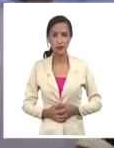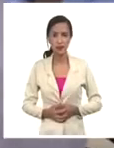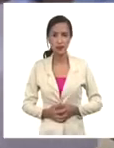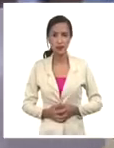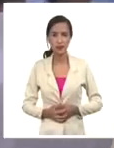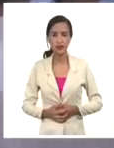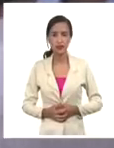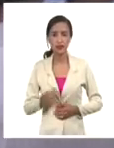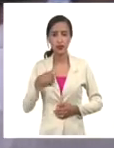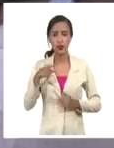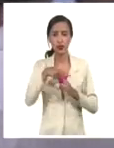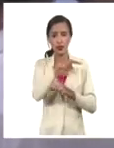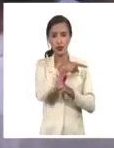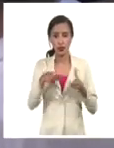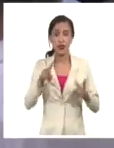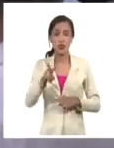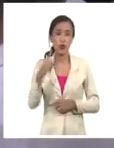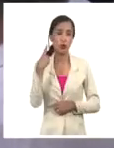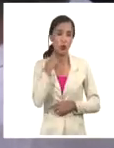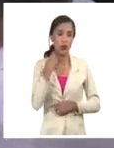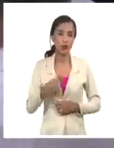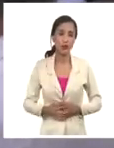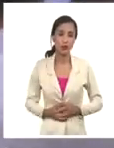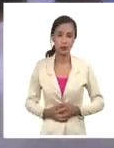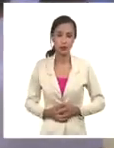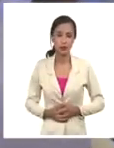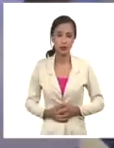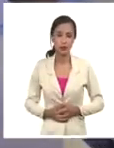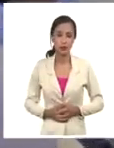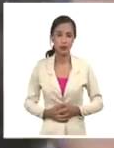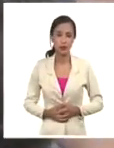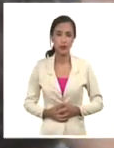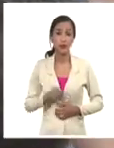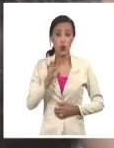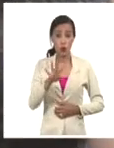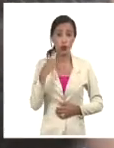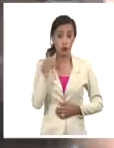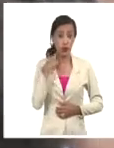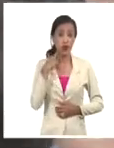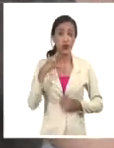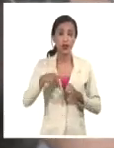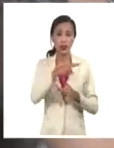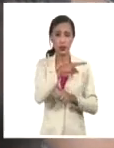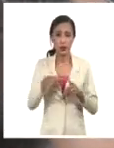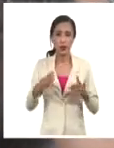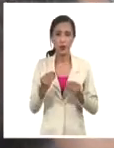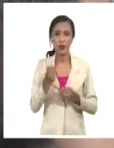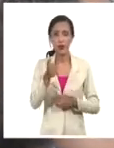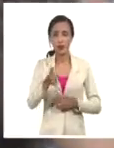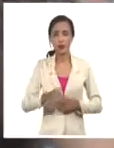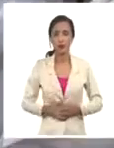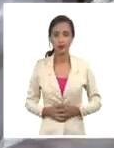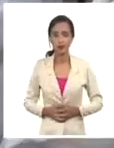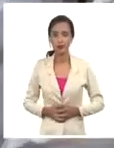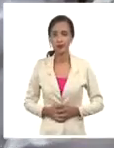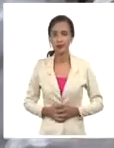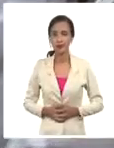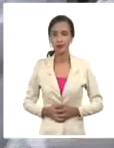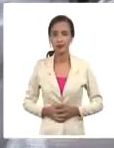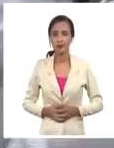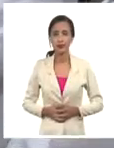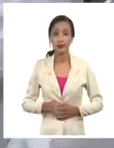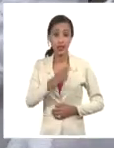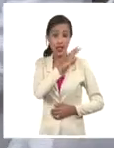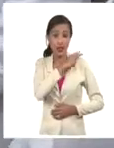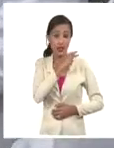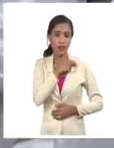Estoy en un técnico medio, estoy en el segundo año. En segundo año, son 4 años los del técnico medio. Muy bien, muy bien. El